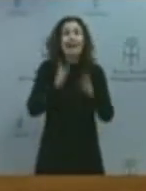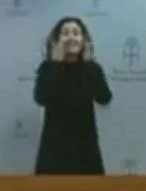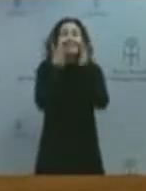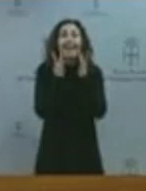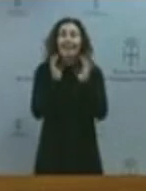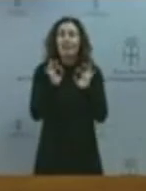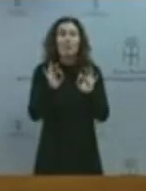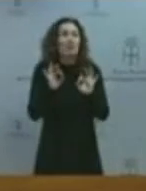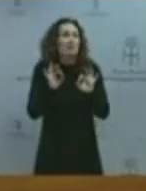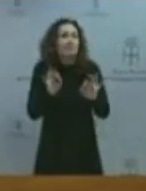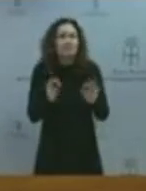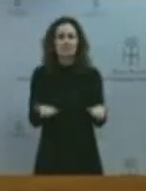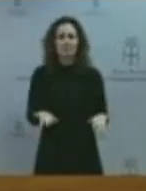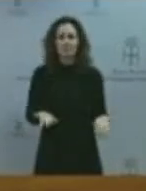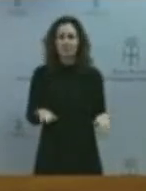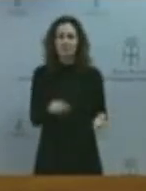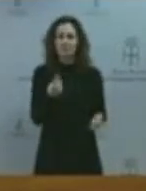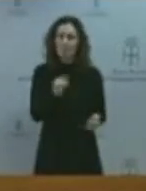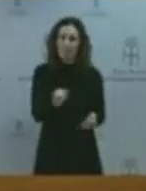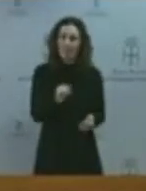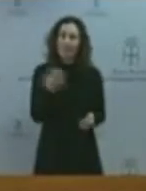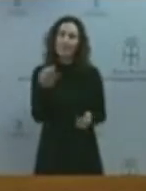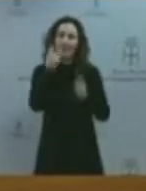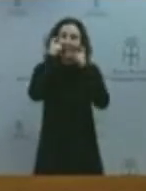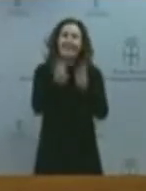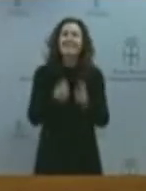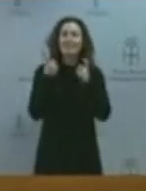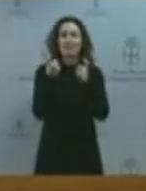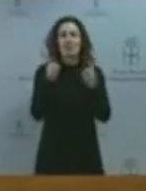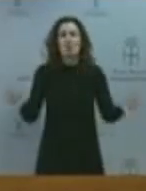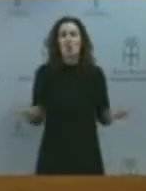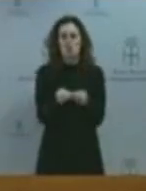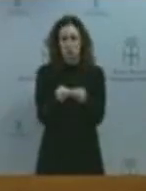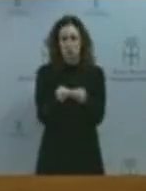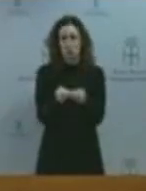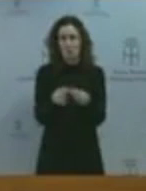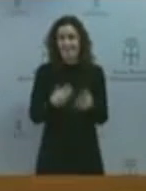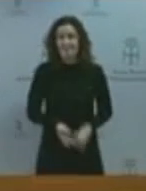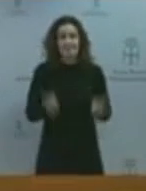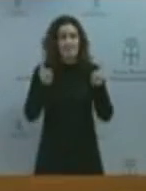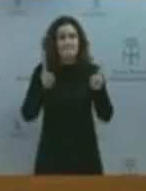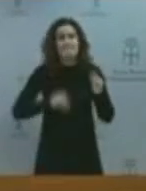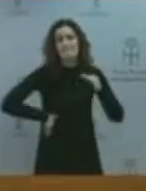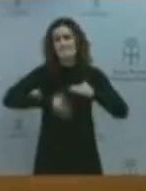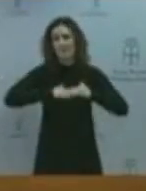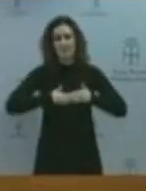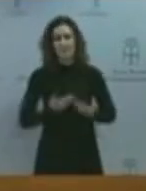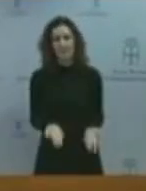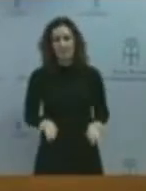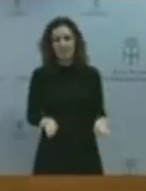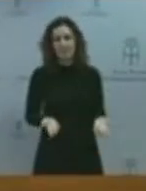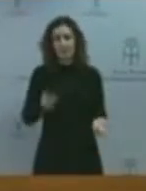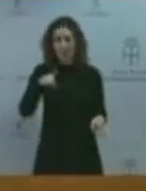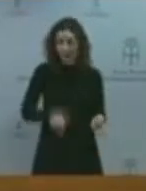que chegar a la conclusión máis democrática posible. En este caso, a proposta que fai o Partido Popular é unha